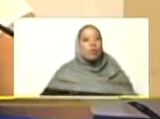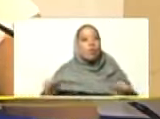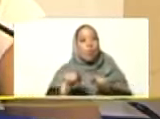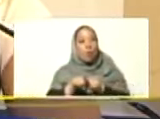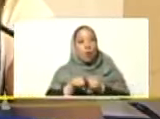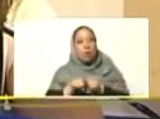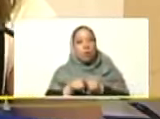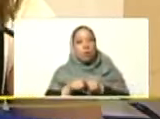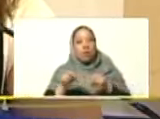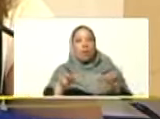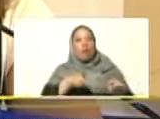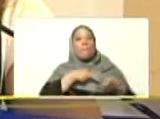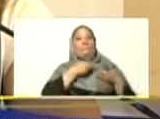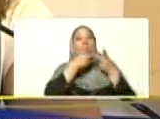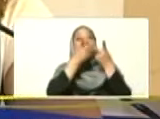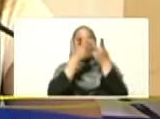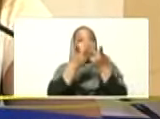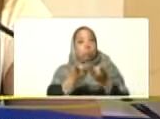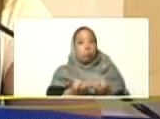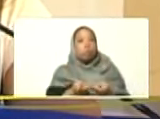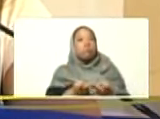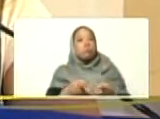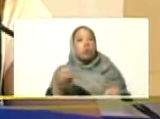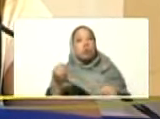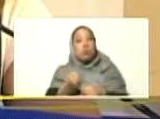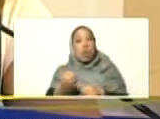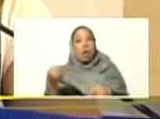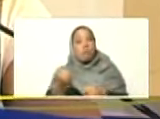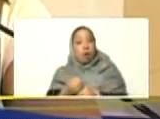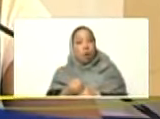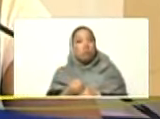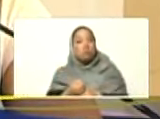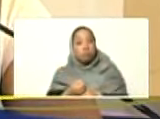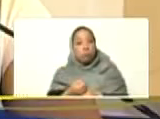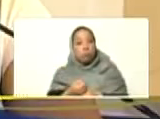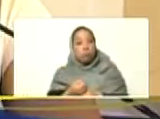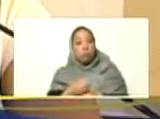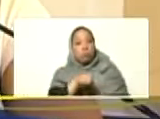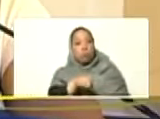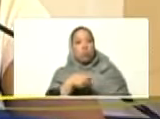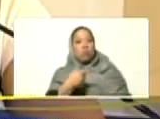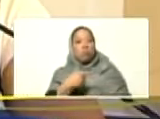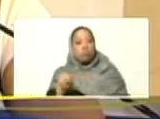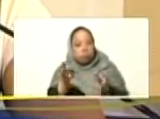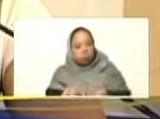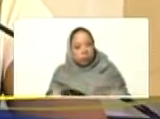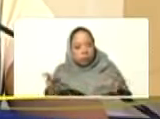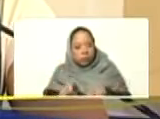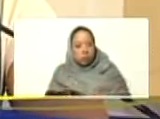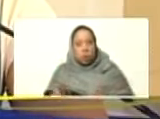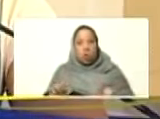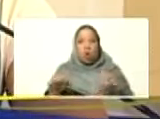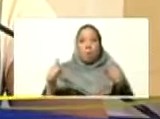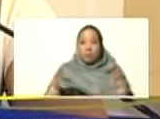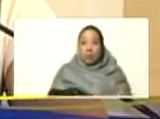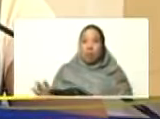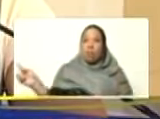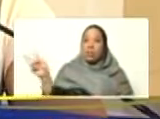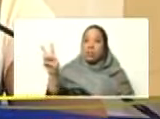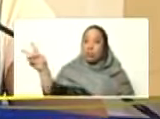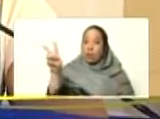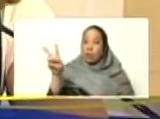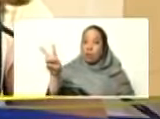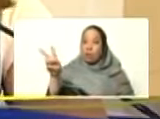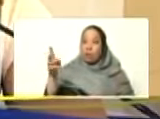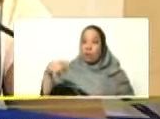de manera voluntaria para hacer un trabajo. Habría que revisarlo, porque creo que somos pioneros. Y eso no va con la